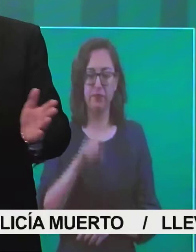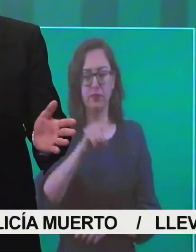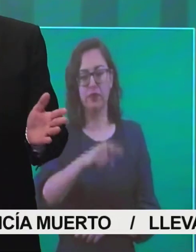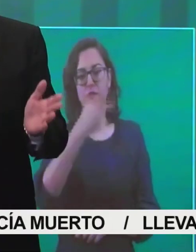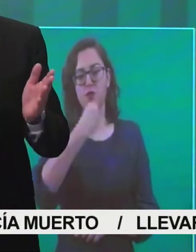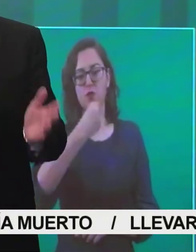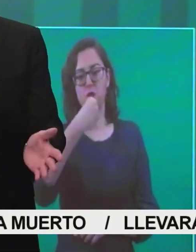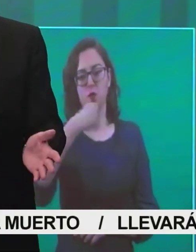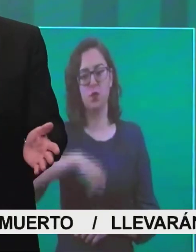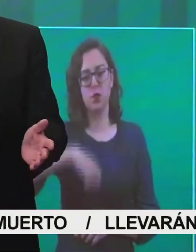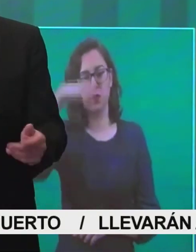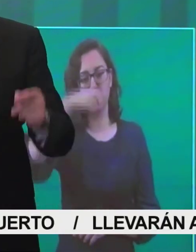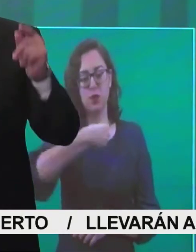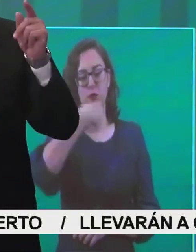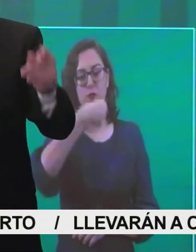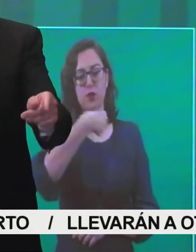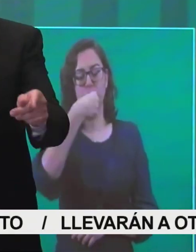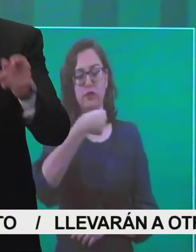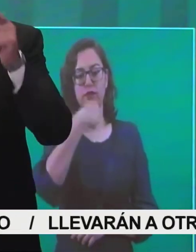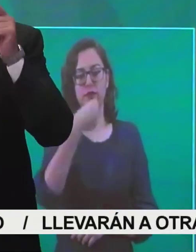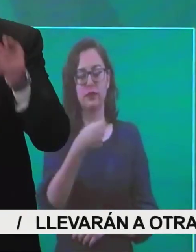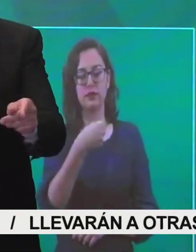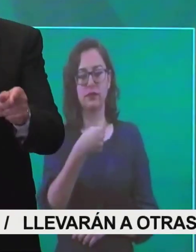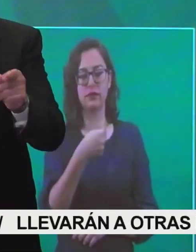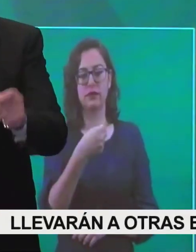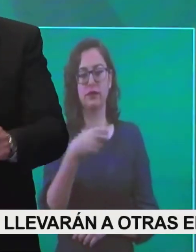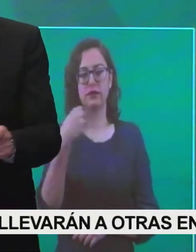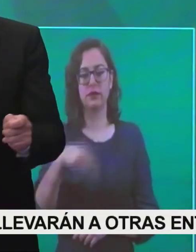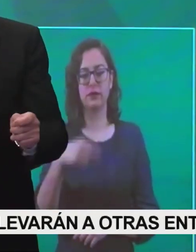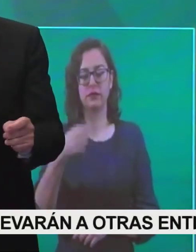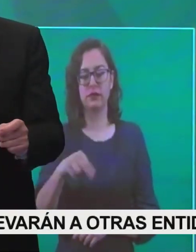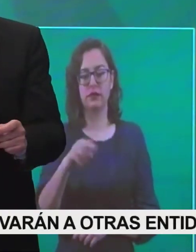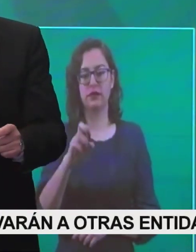dejar de preocuparnos tanto por las elecciones y ocuparnos más